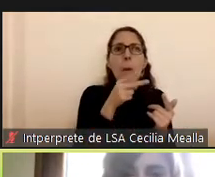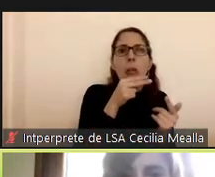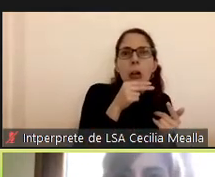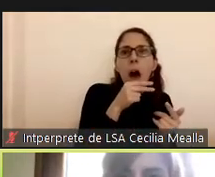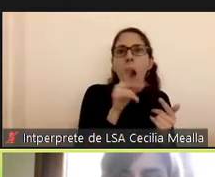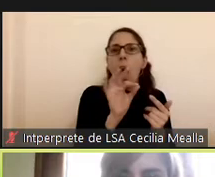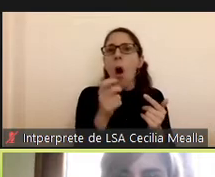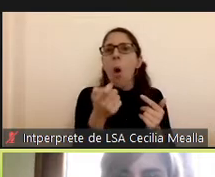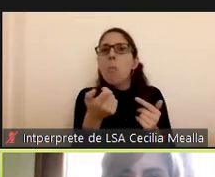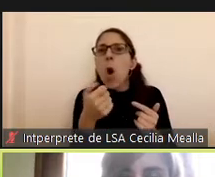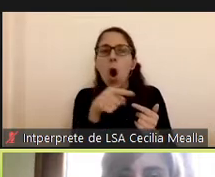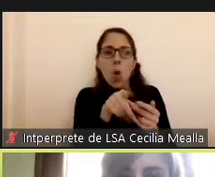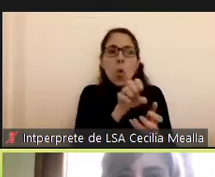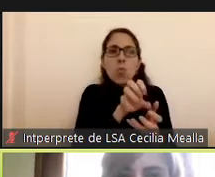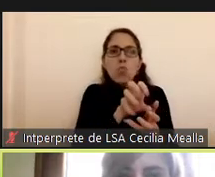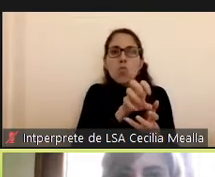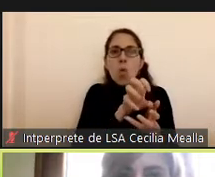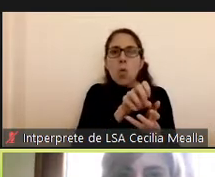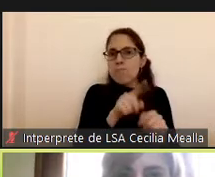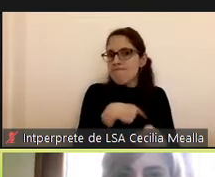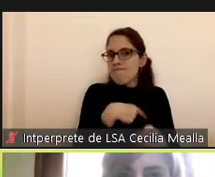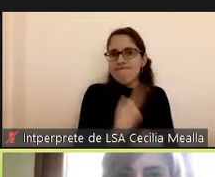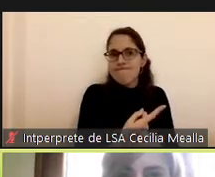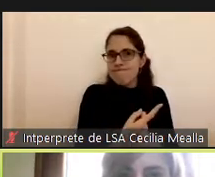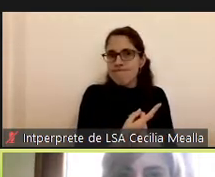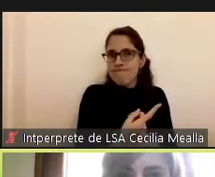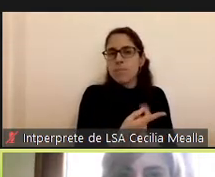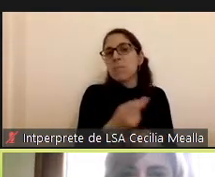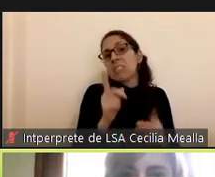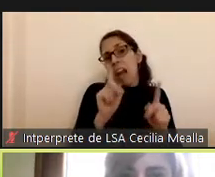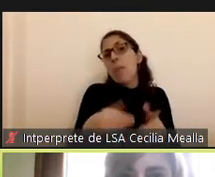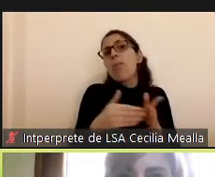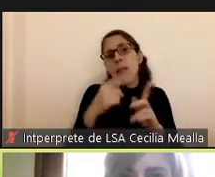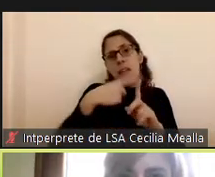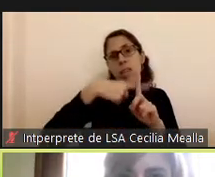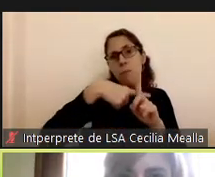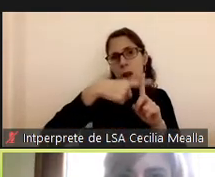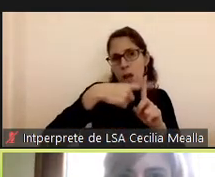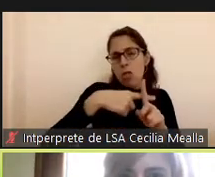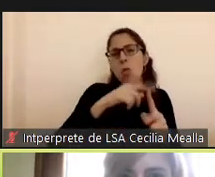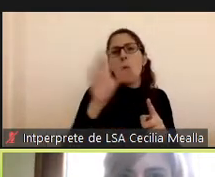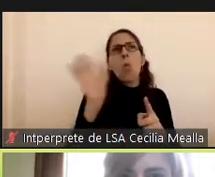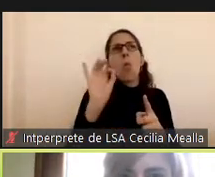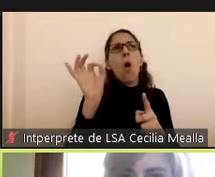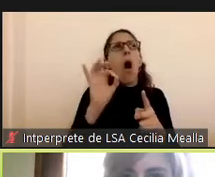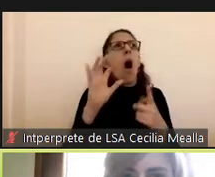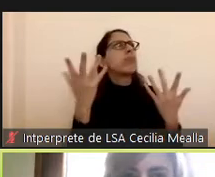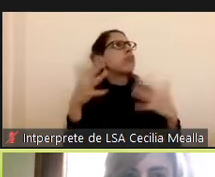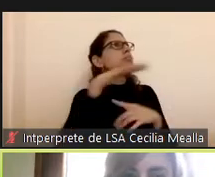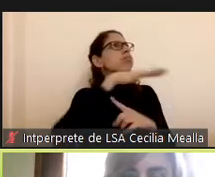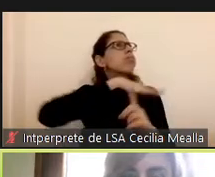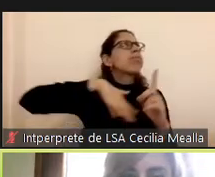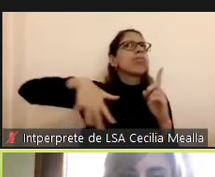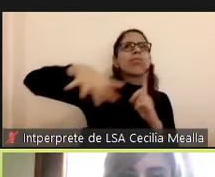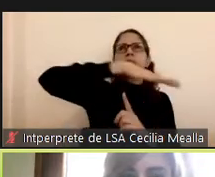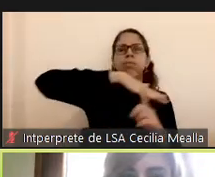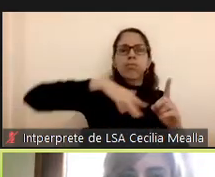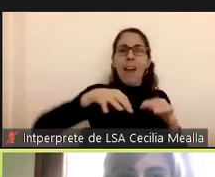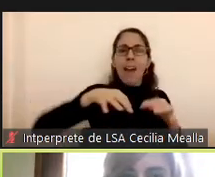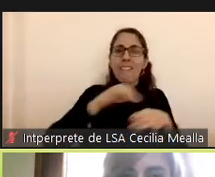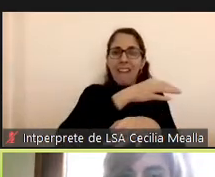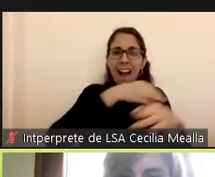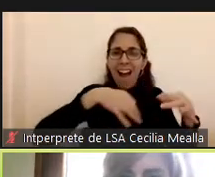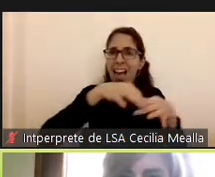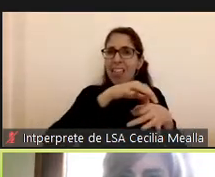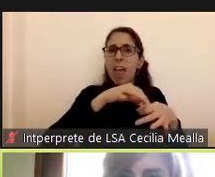nutrición y también a veces en cuanto a la temperatura o en cuanto a la condición atmosférica,